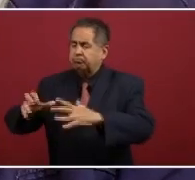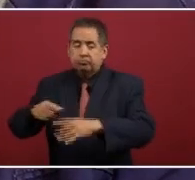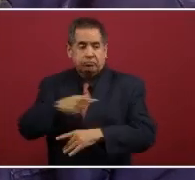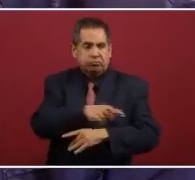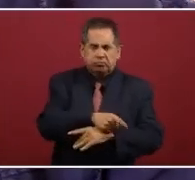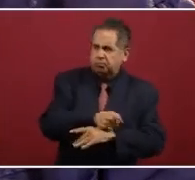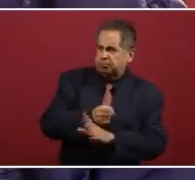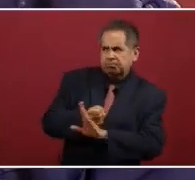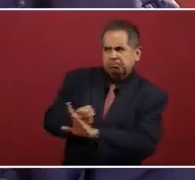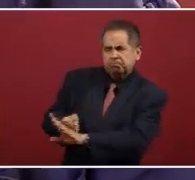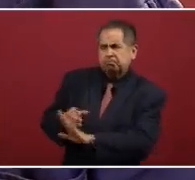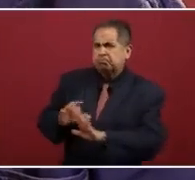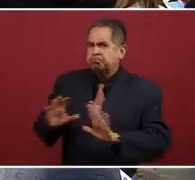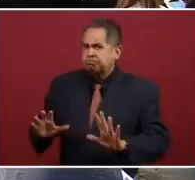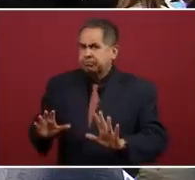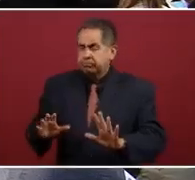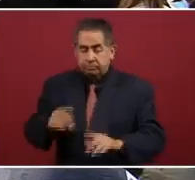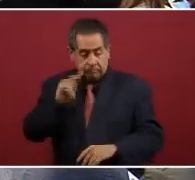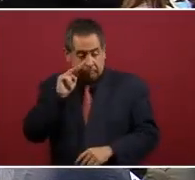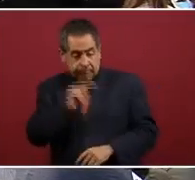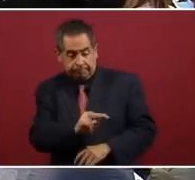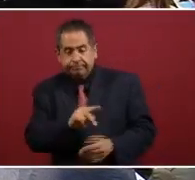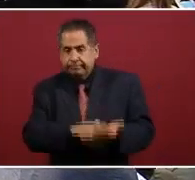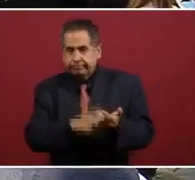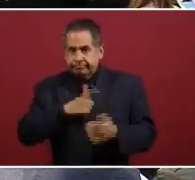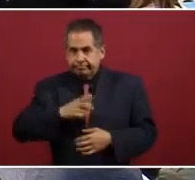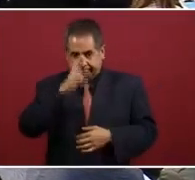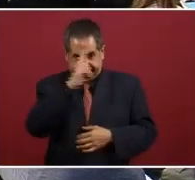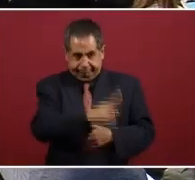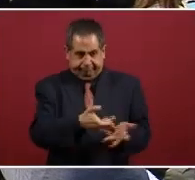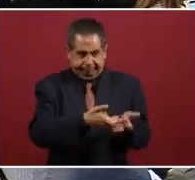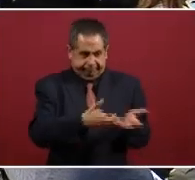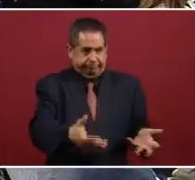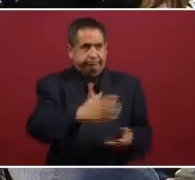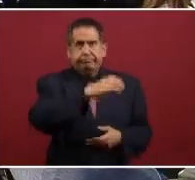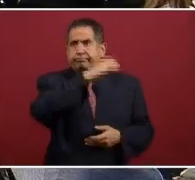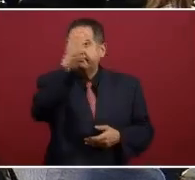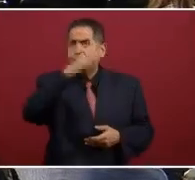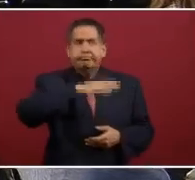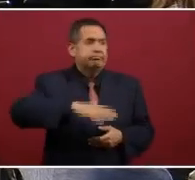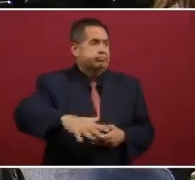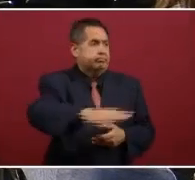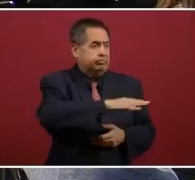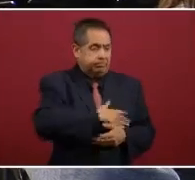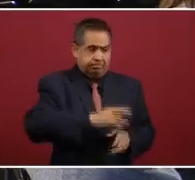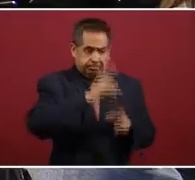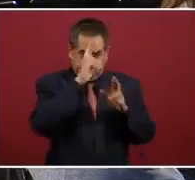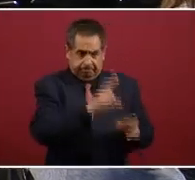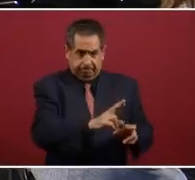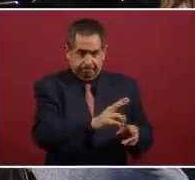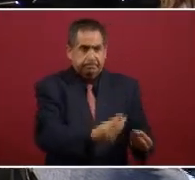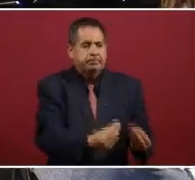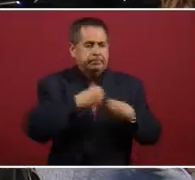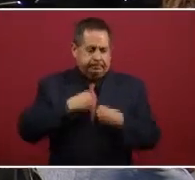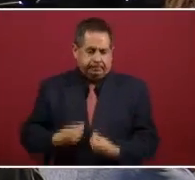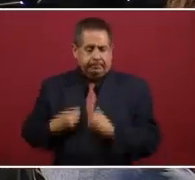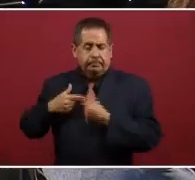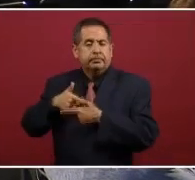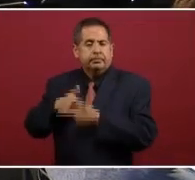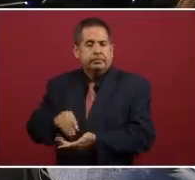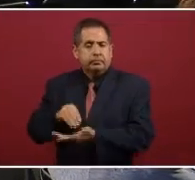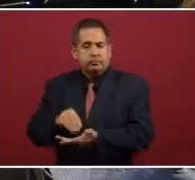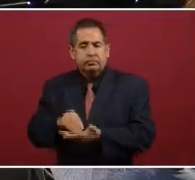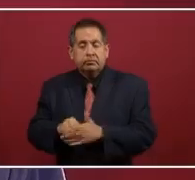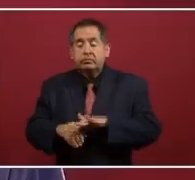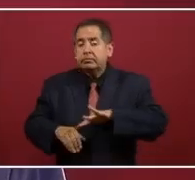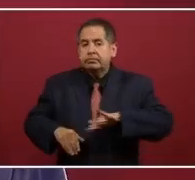seres humanos debemos tomar en cuenta y respetar para seguir existiendo, algo que debe decirse quedó